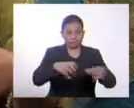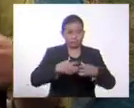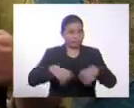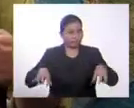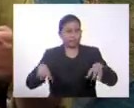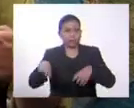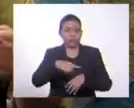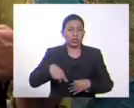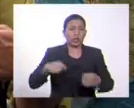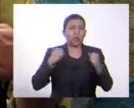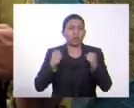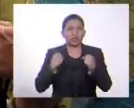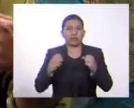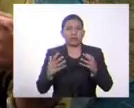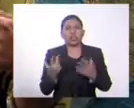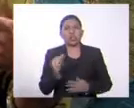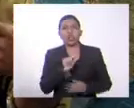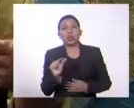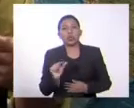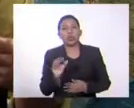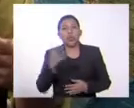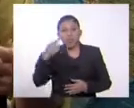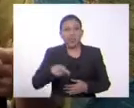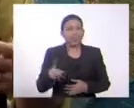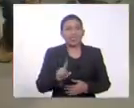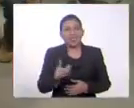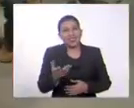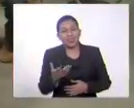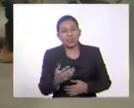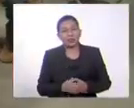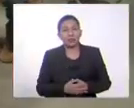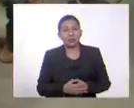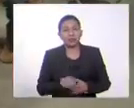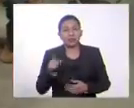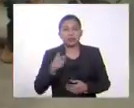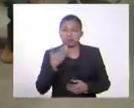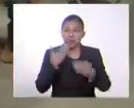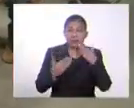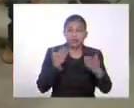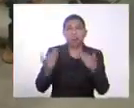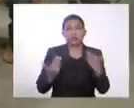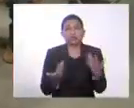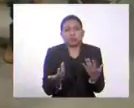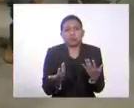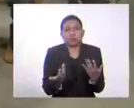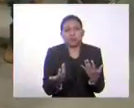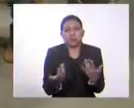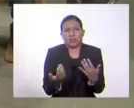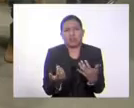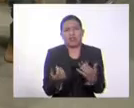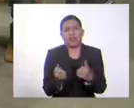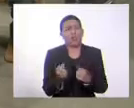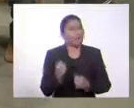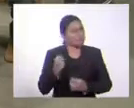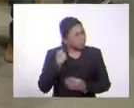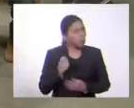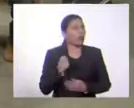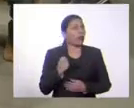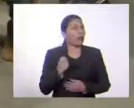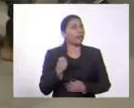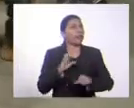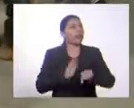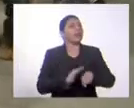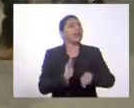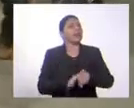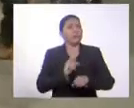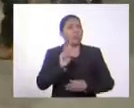decir de manera muy fuerte, digamos, un estudio que duró 20 años de su vida para poder sacarlo, decir